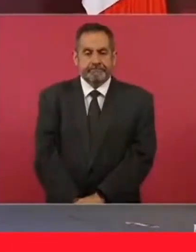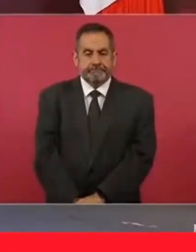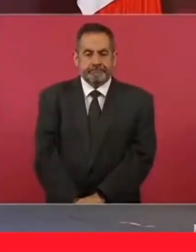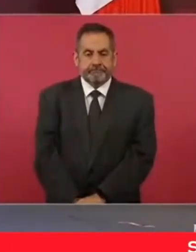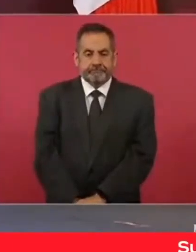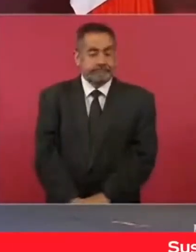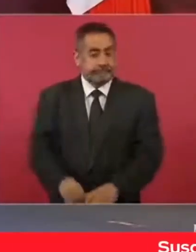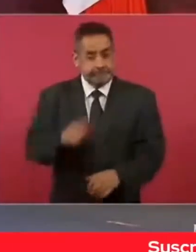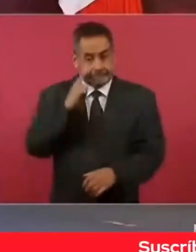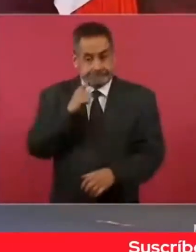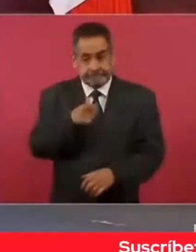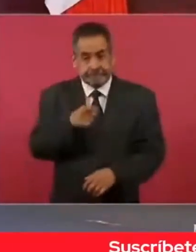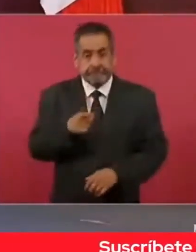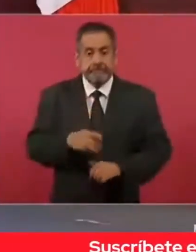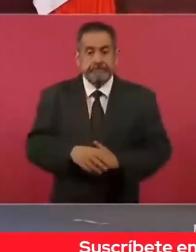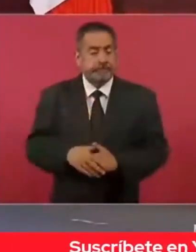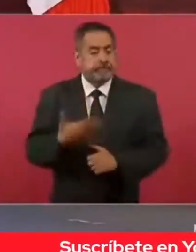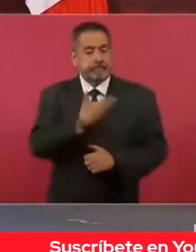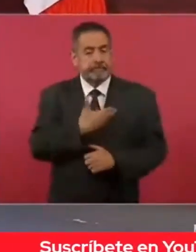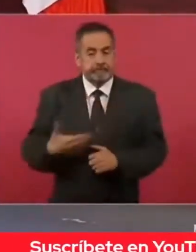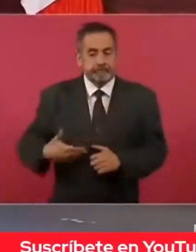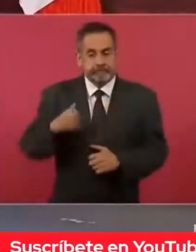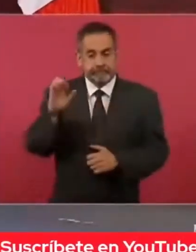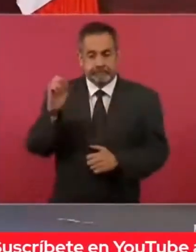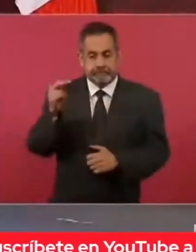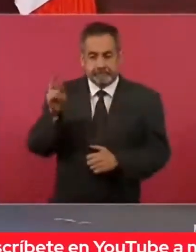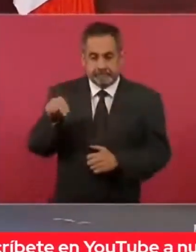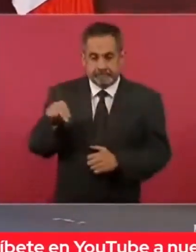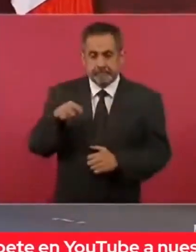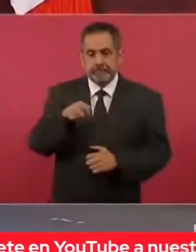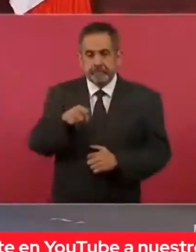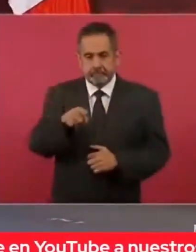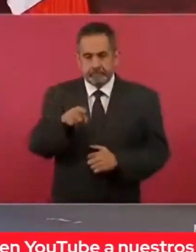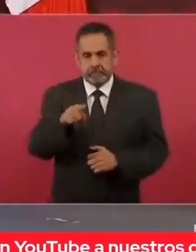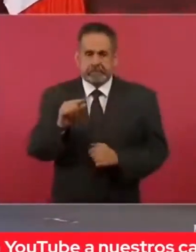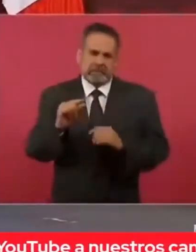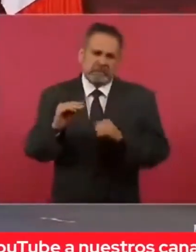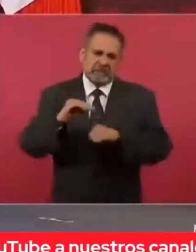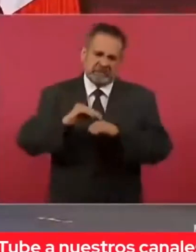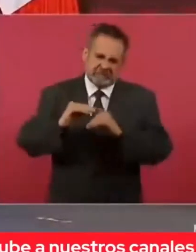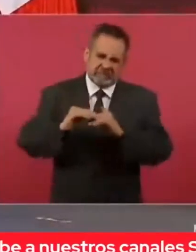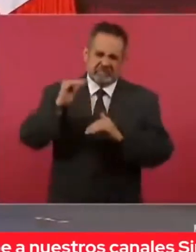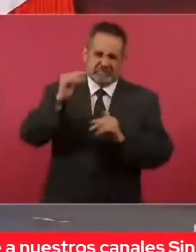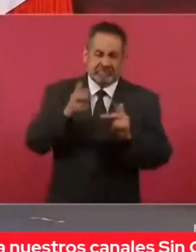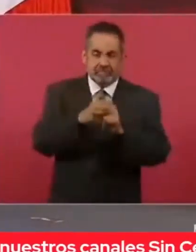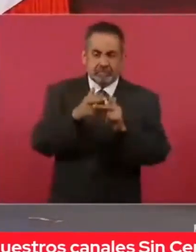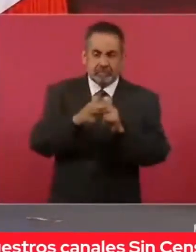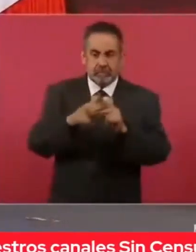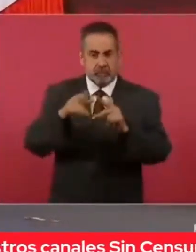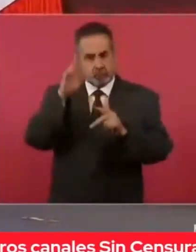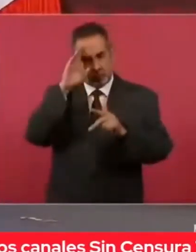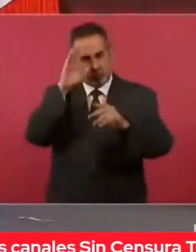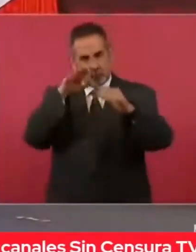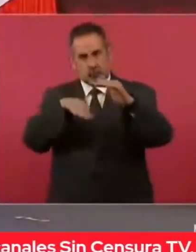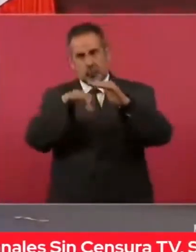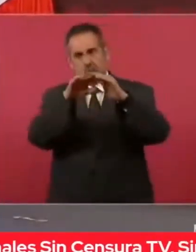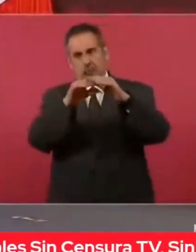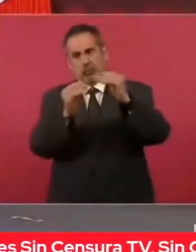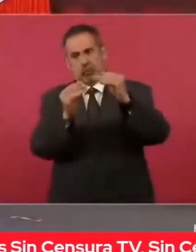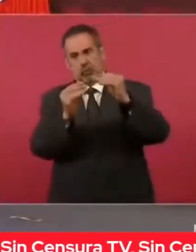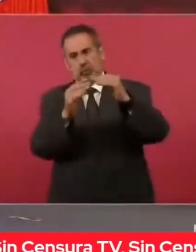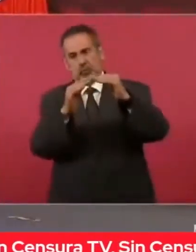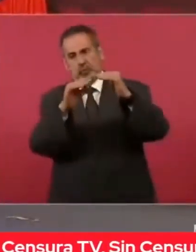todavía el presidente Peña le subió y no los dejó acá